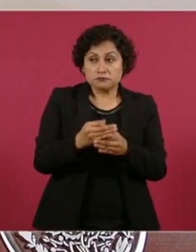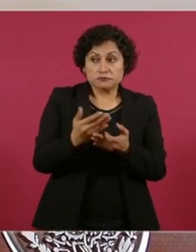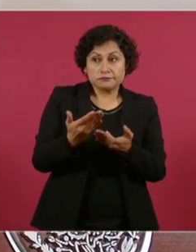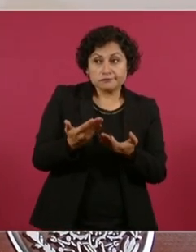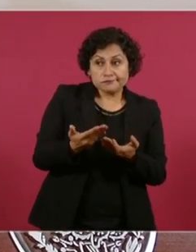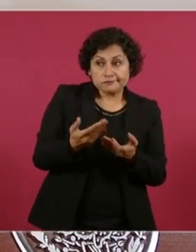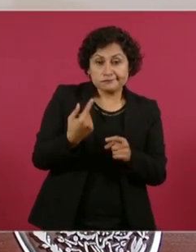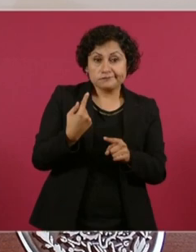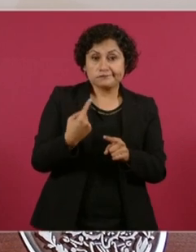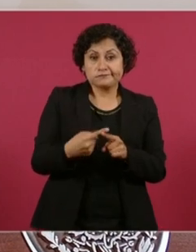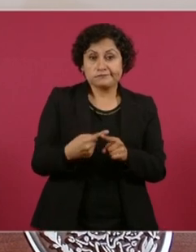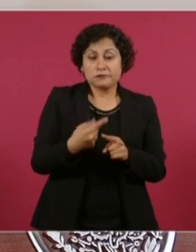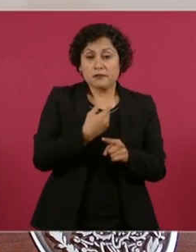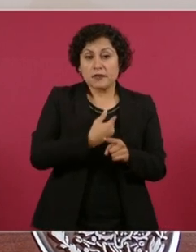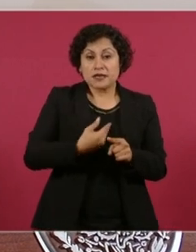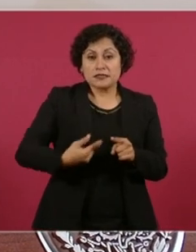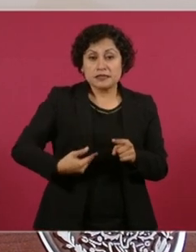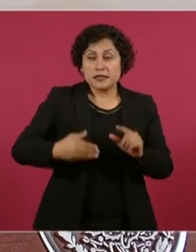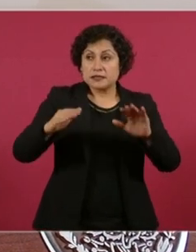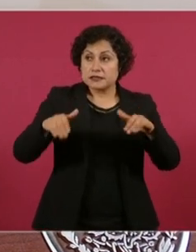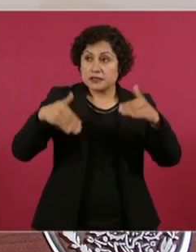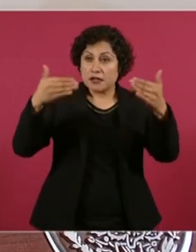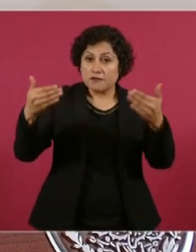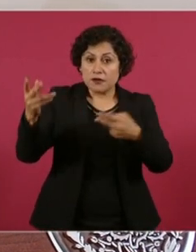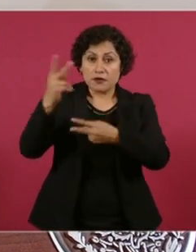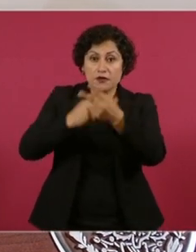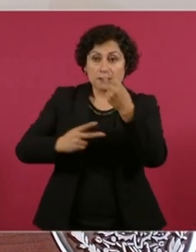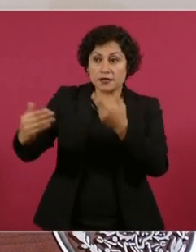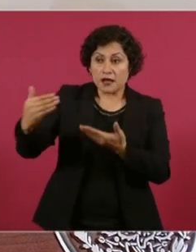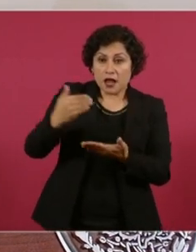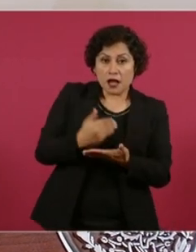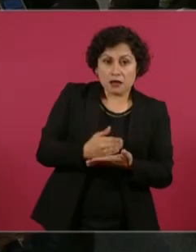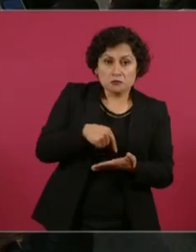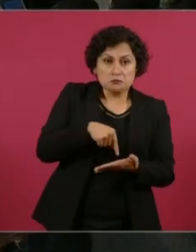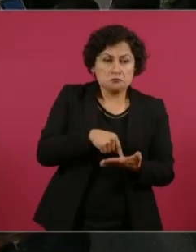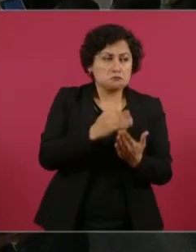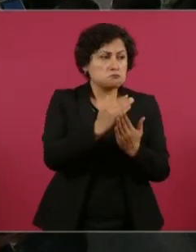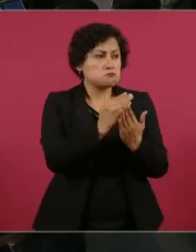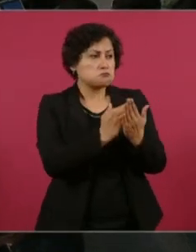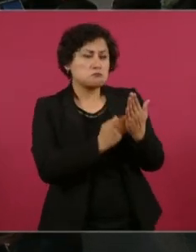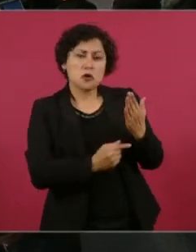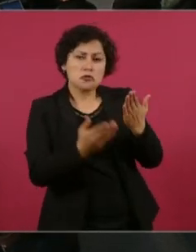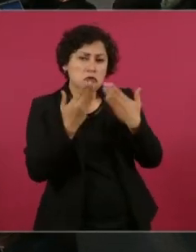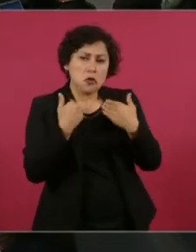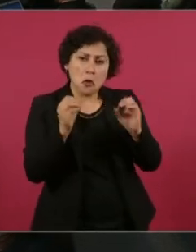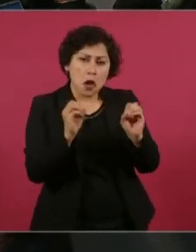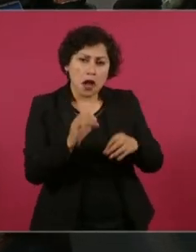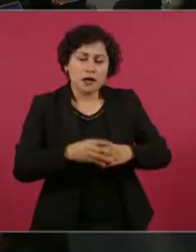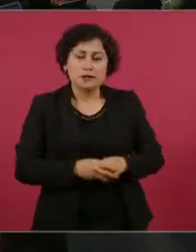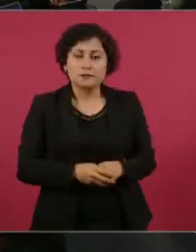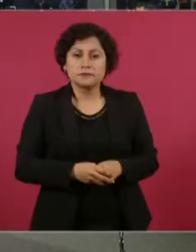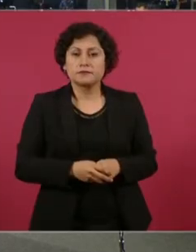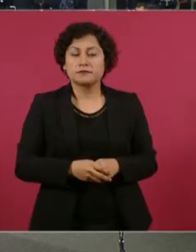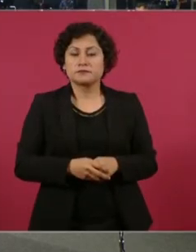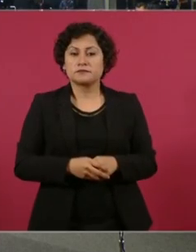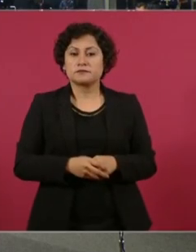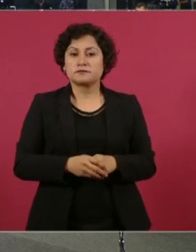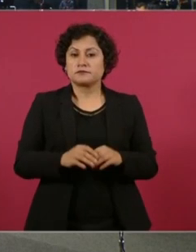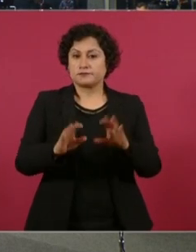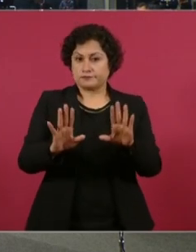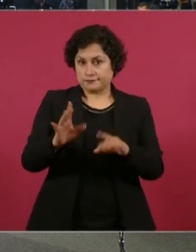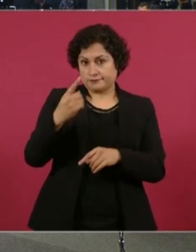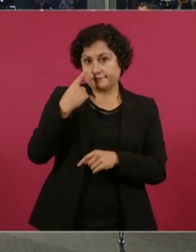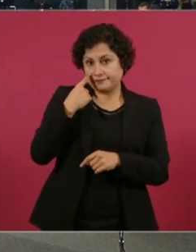jefes de Estado, a presidentes. No está en la agenda. ¿Qué lectura le da usted a esta invitación? Saben que soy